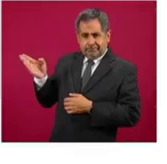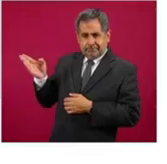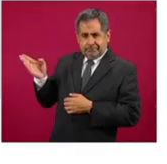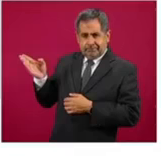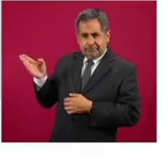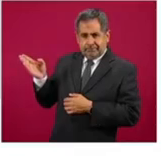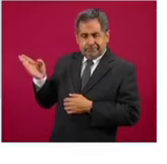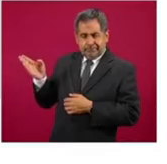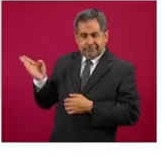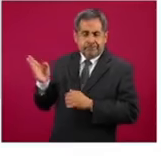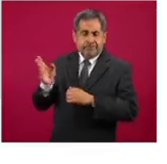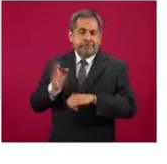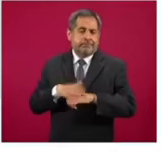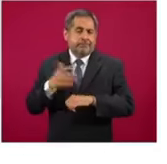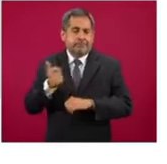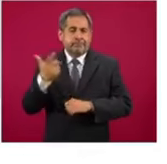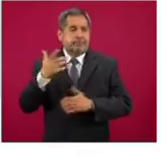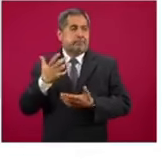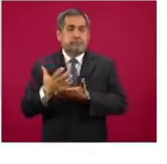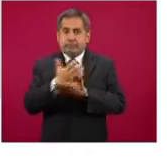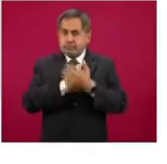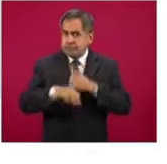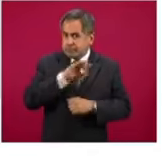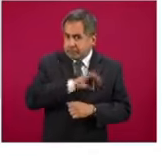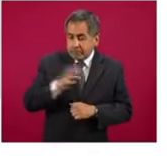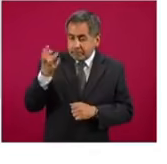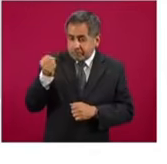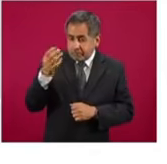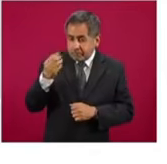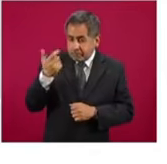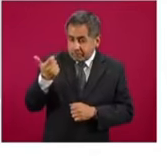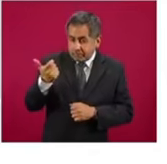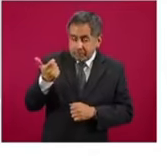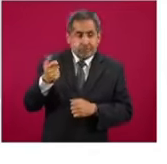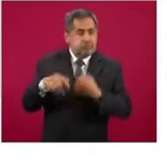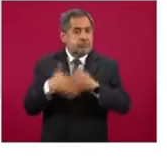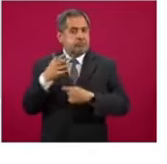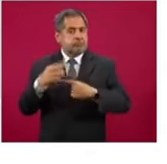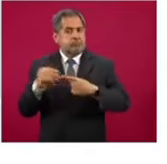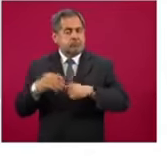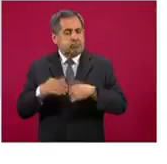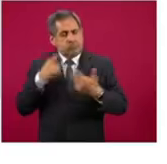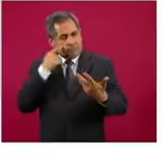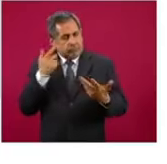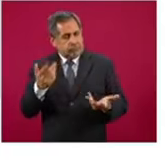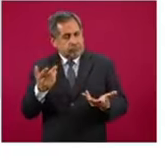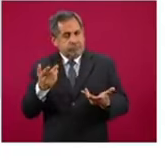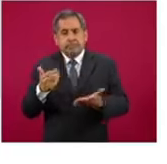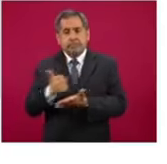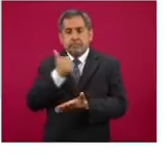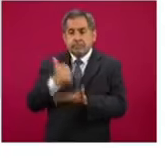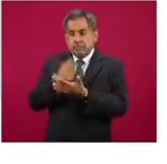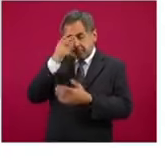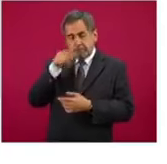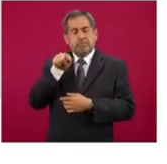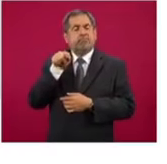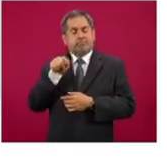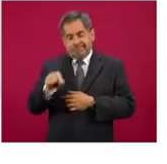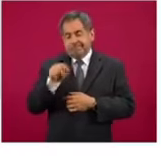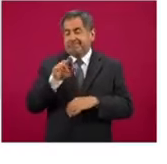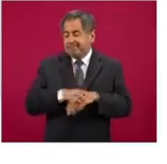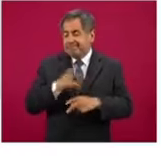cavos por kilo un margen de 9 pes con 144 cavos pueden ver ustedes que en la Ciudad de México es hemos hemos